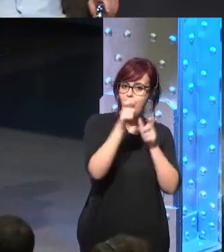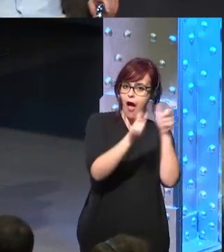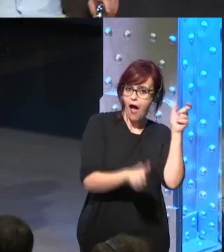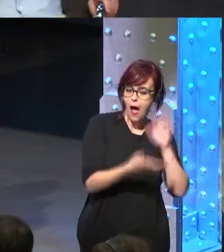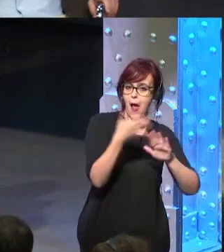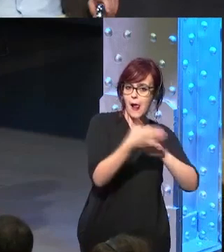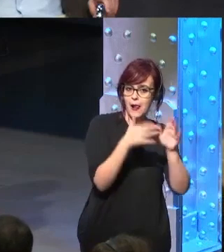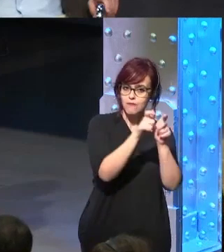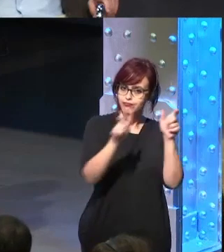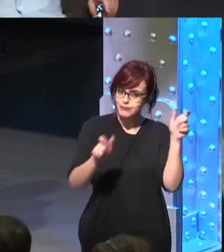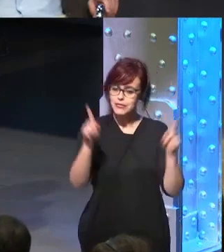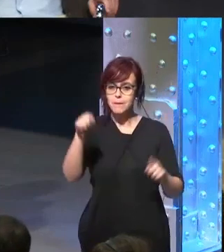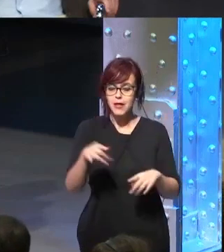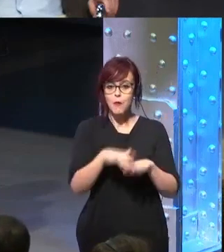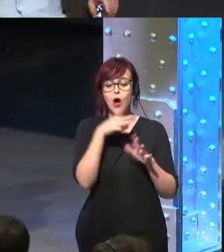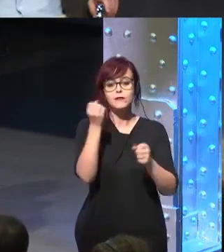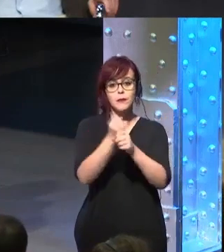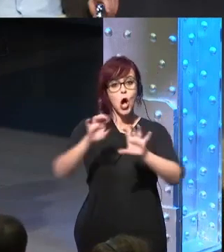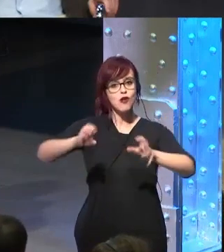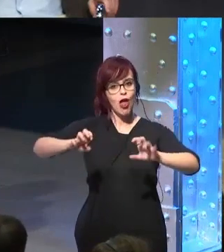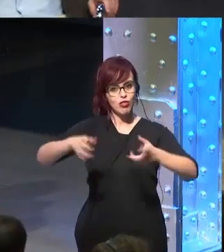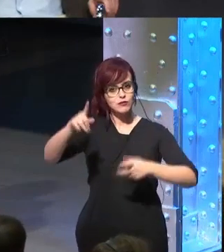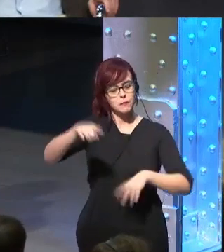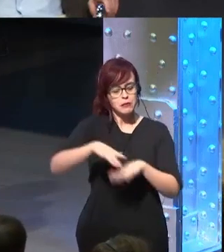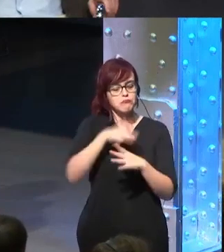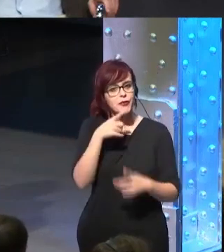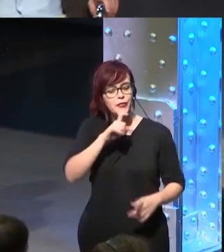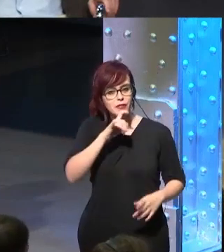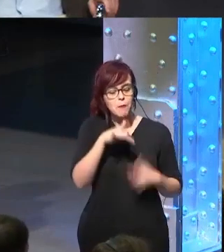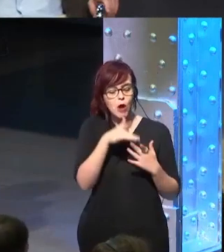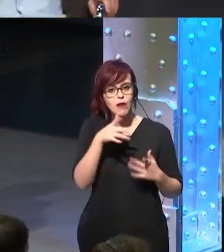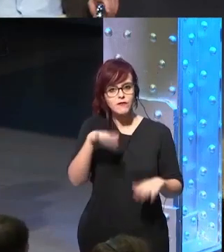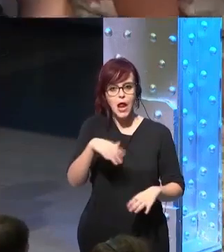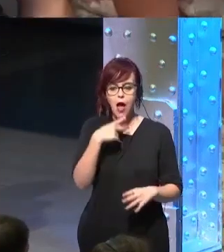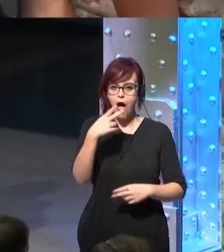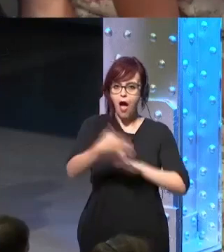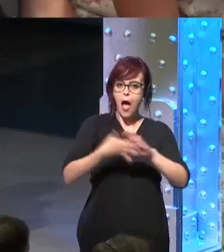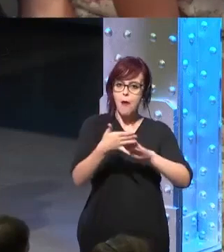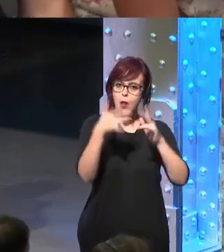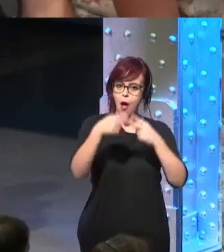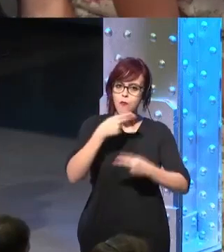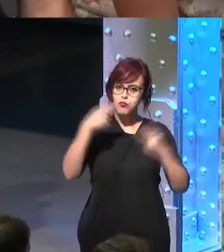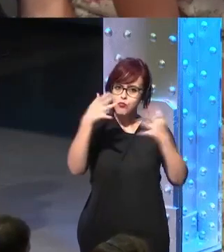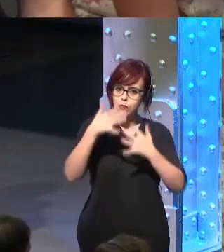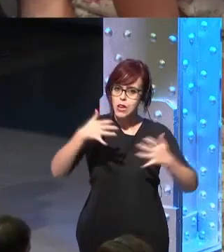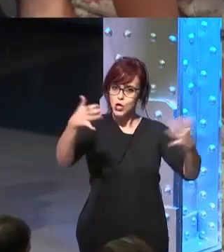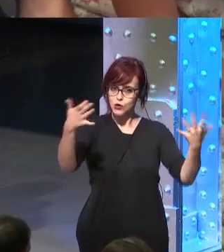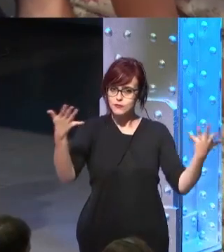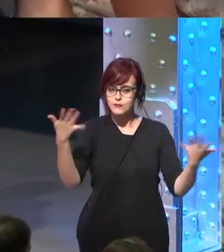muchos casos porque trabajo en la radio también. Por eso me pregunto ¿cómo